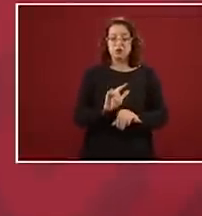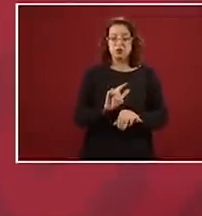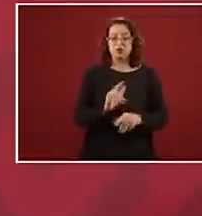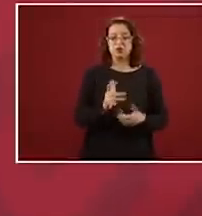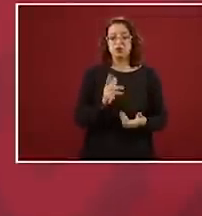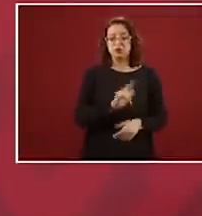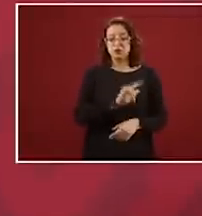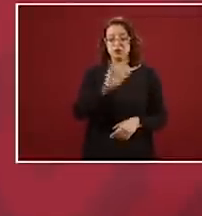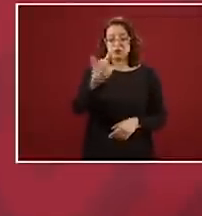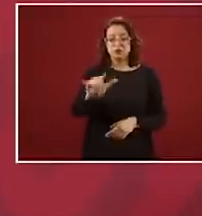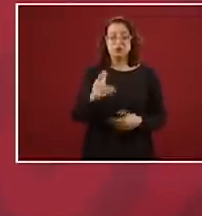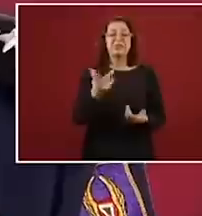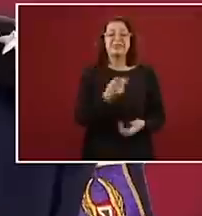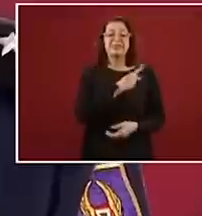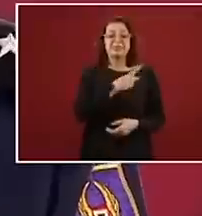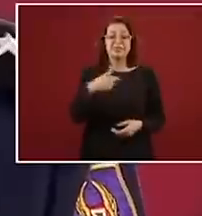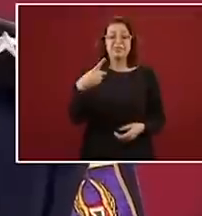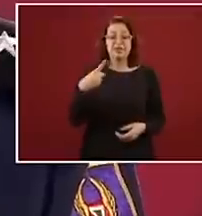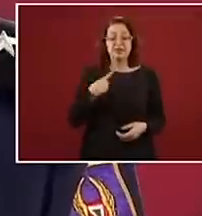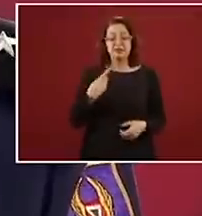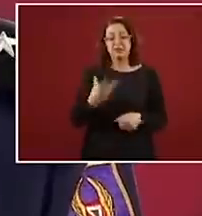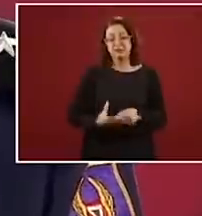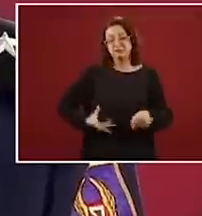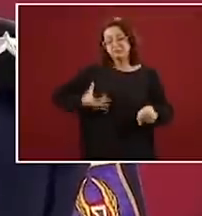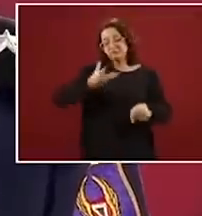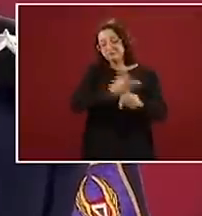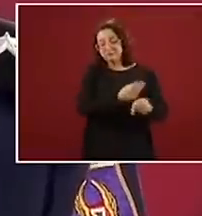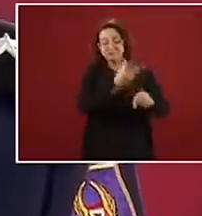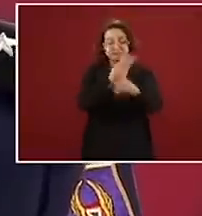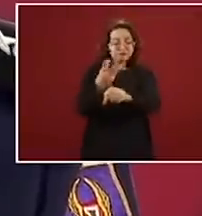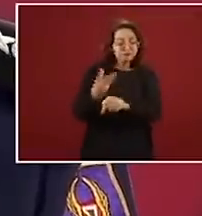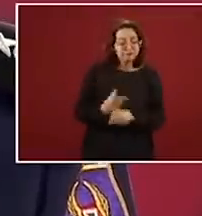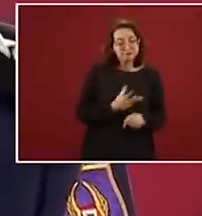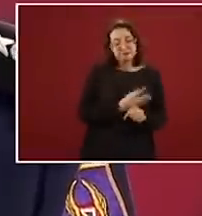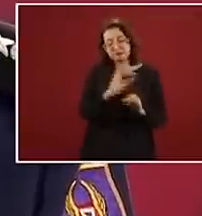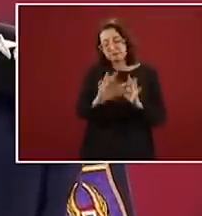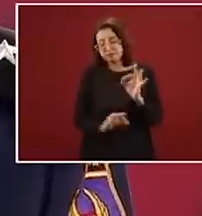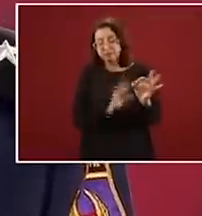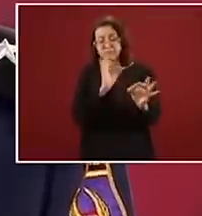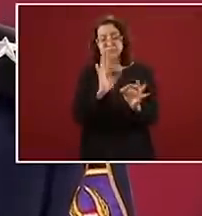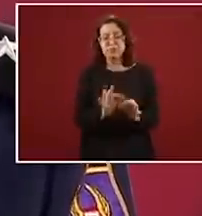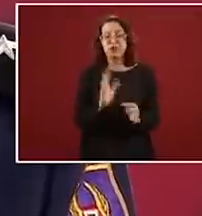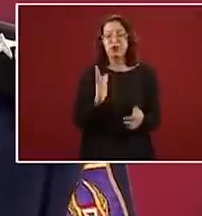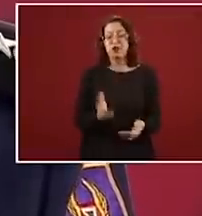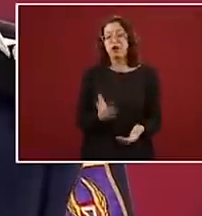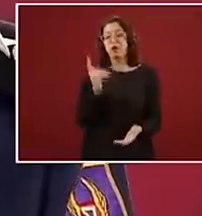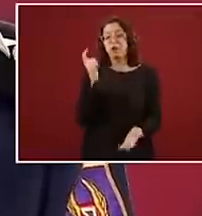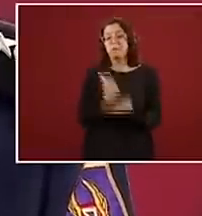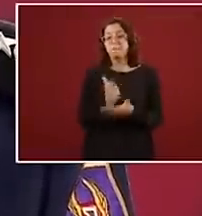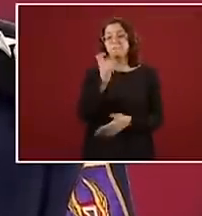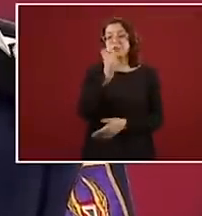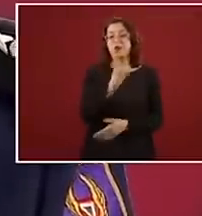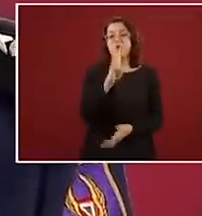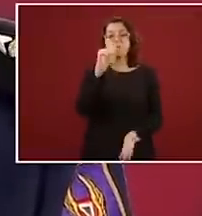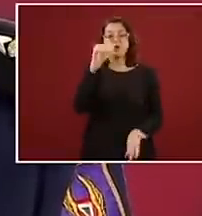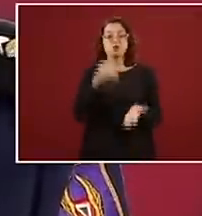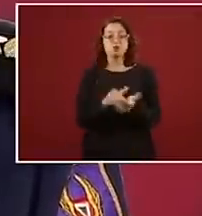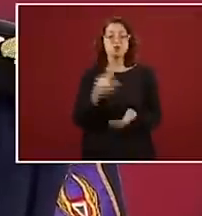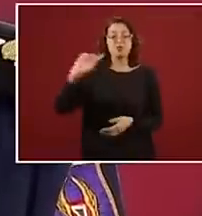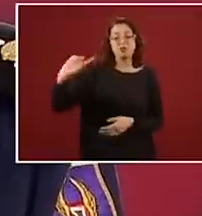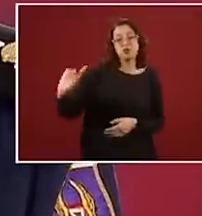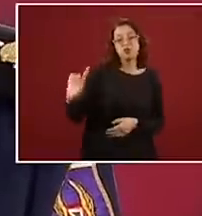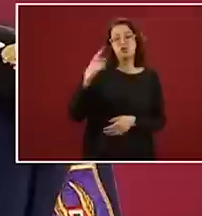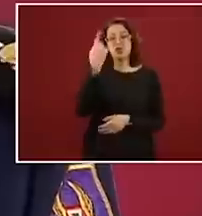Fly se tuvo que darle mantenimiento y ahorita se están pagando $4,000 cada 7 días